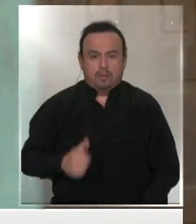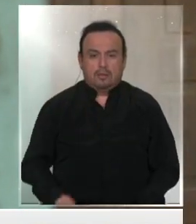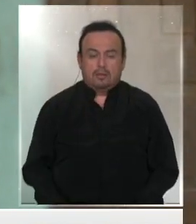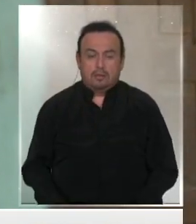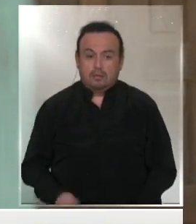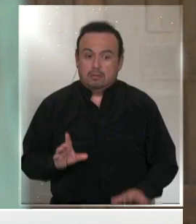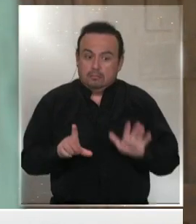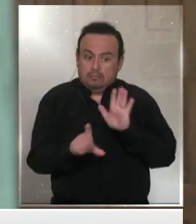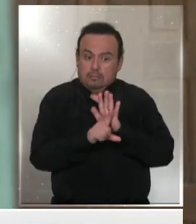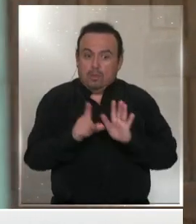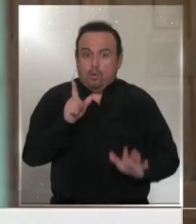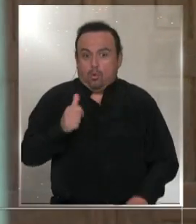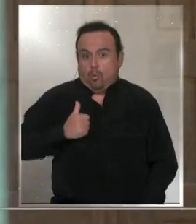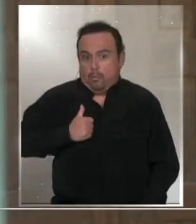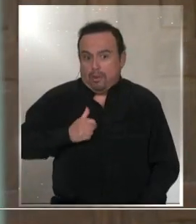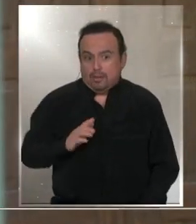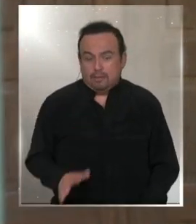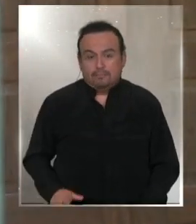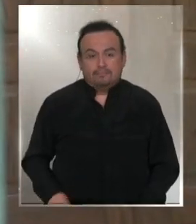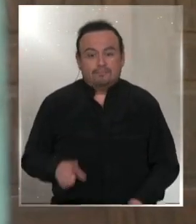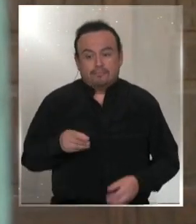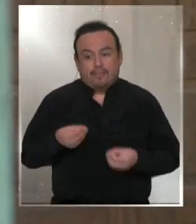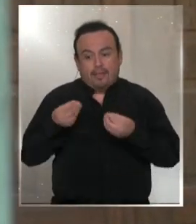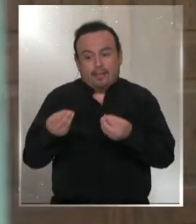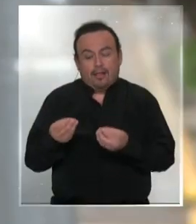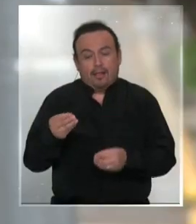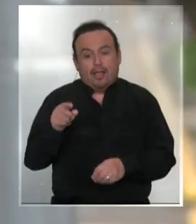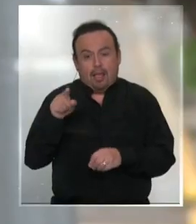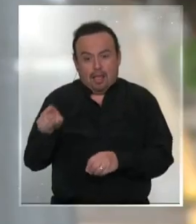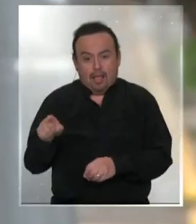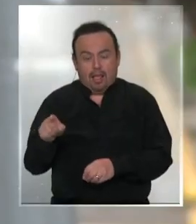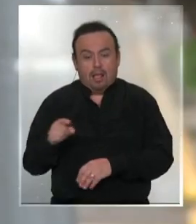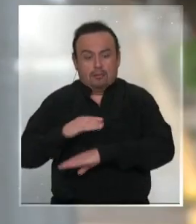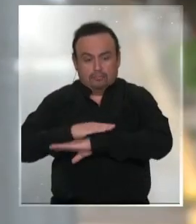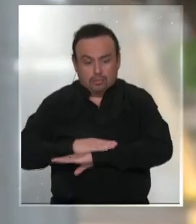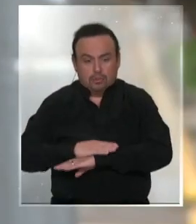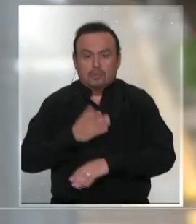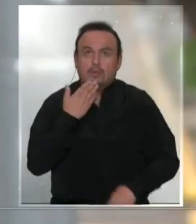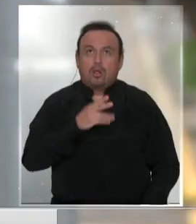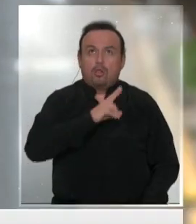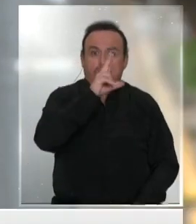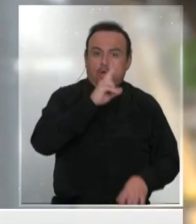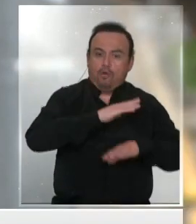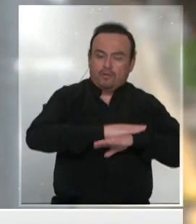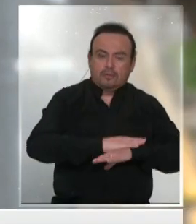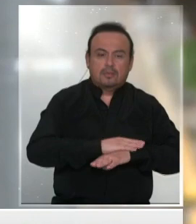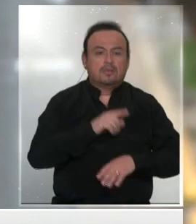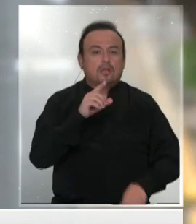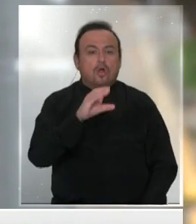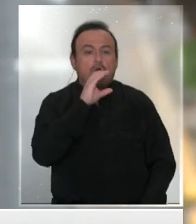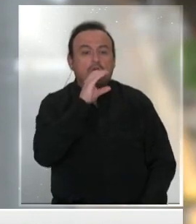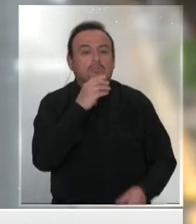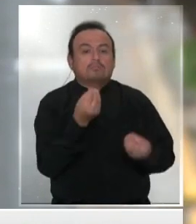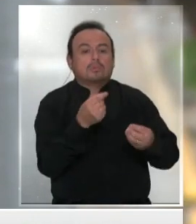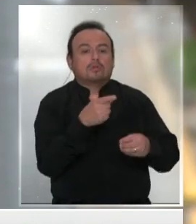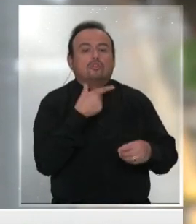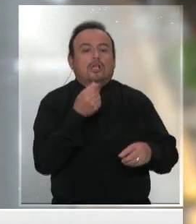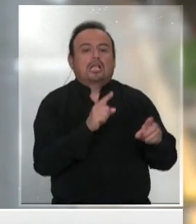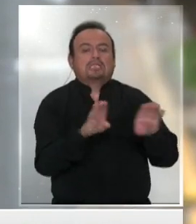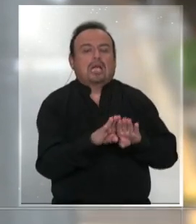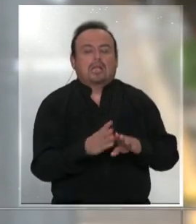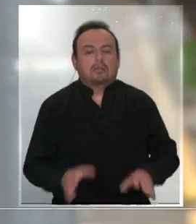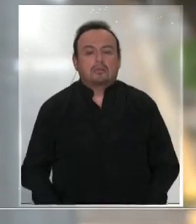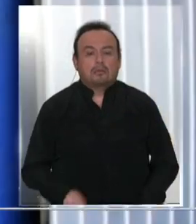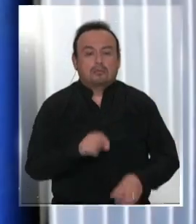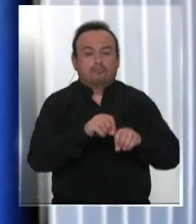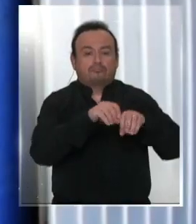que cumplir la ley, ¿no? Darle al César lo que es del César y a Dios lo que es de Dios. ¿Qué pasó con la iglesia que pasó en Concepción? No quisieron cerrar. ¿Y qué pasó?